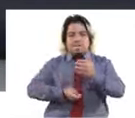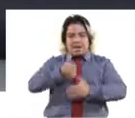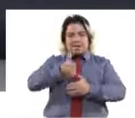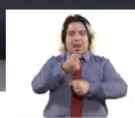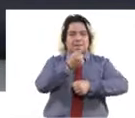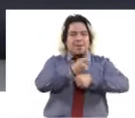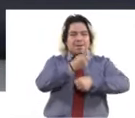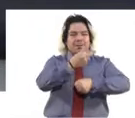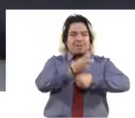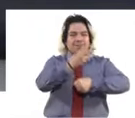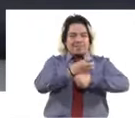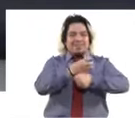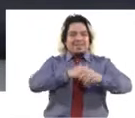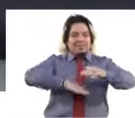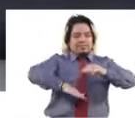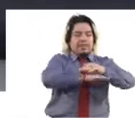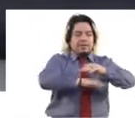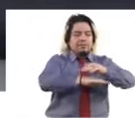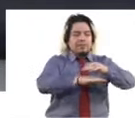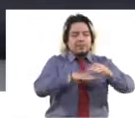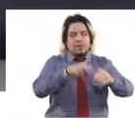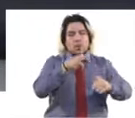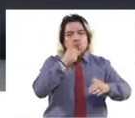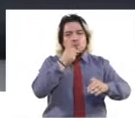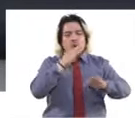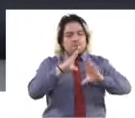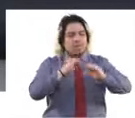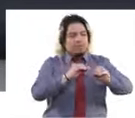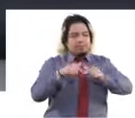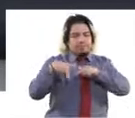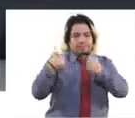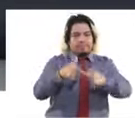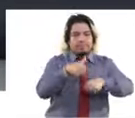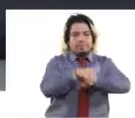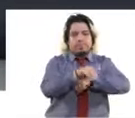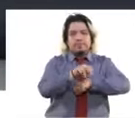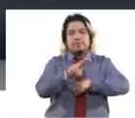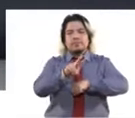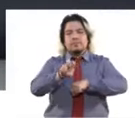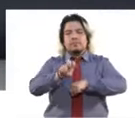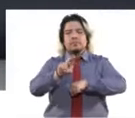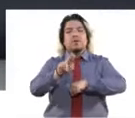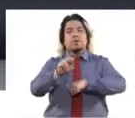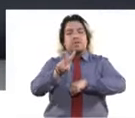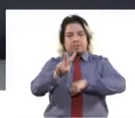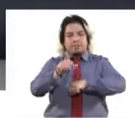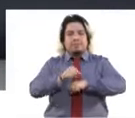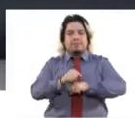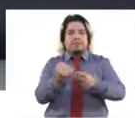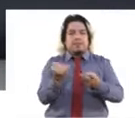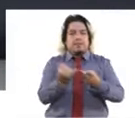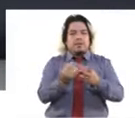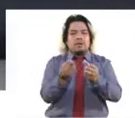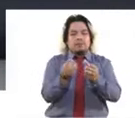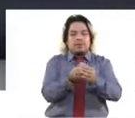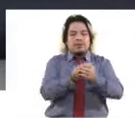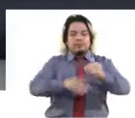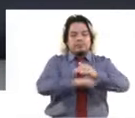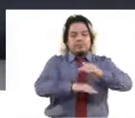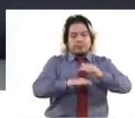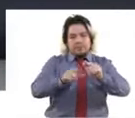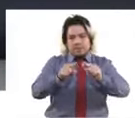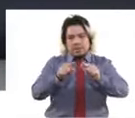lugares del curso básico de formación policial Generación 282 y del curso básico de formación